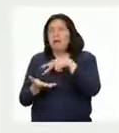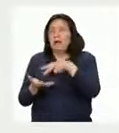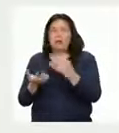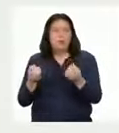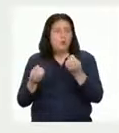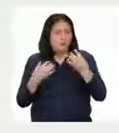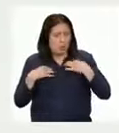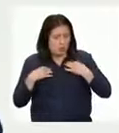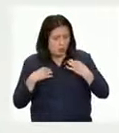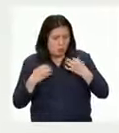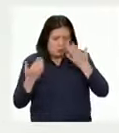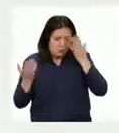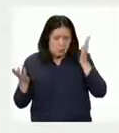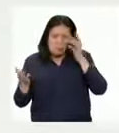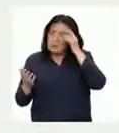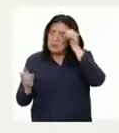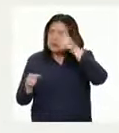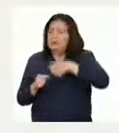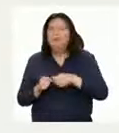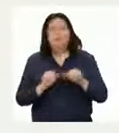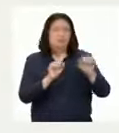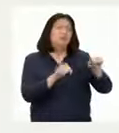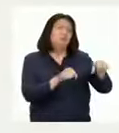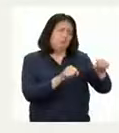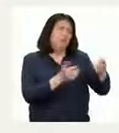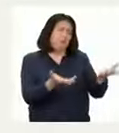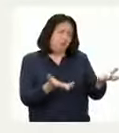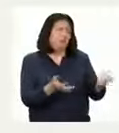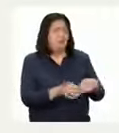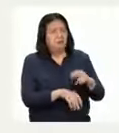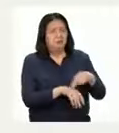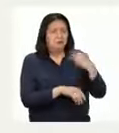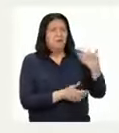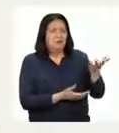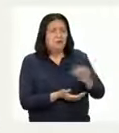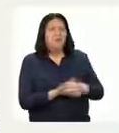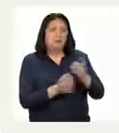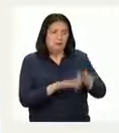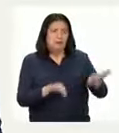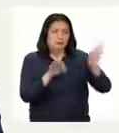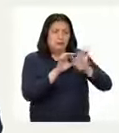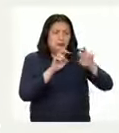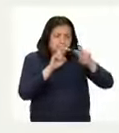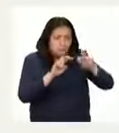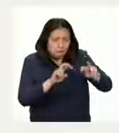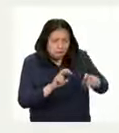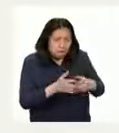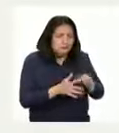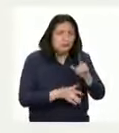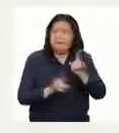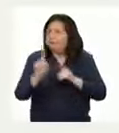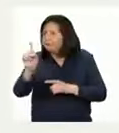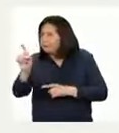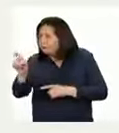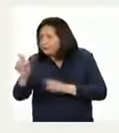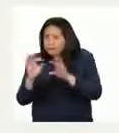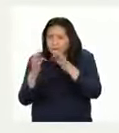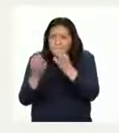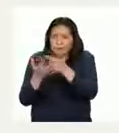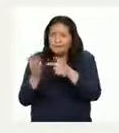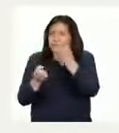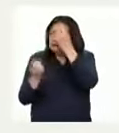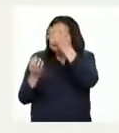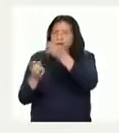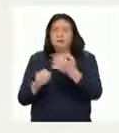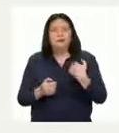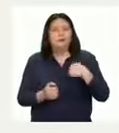o las vestimentas. Suele pasar, Patti. Por eso es importante investigar preguntando a nuestros familiares la